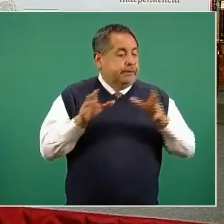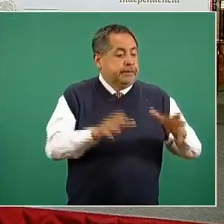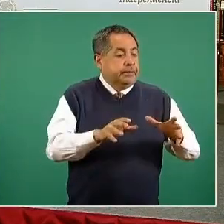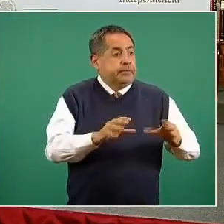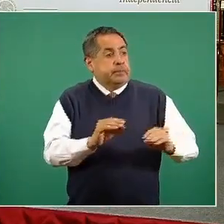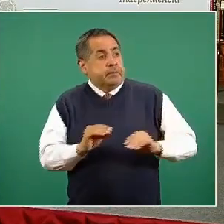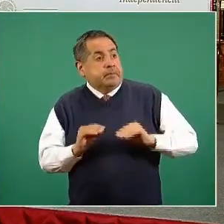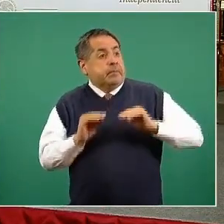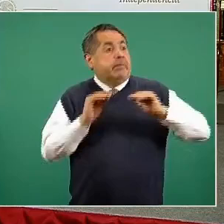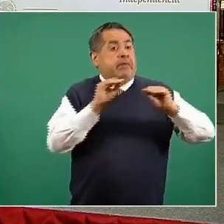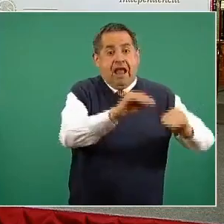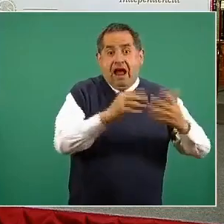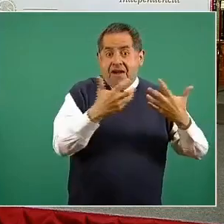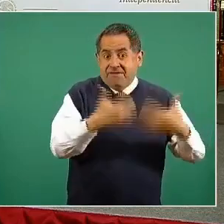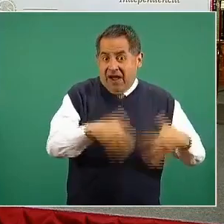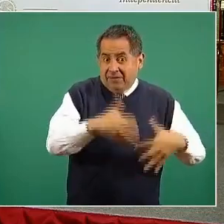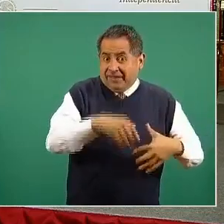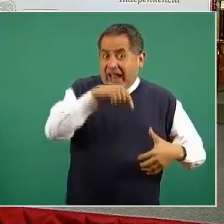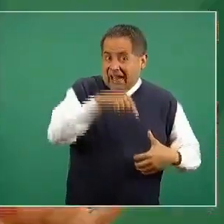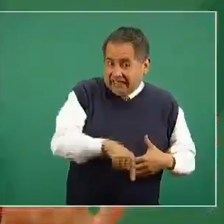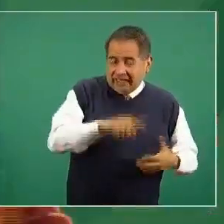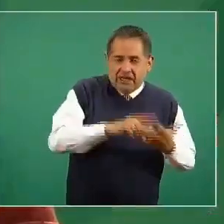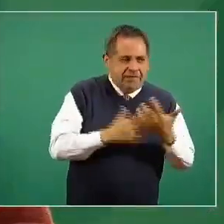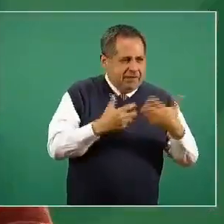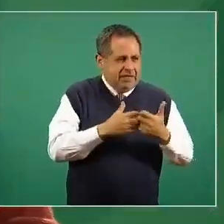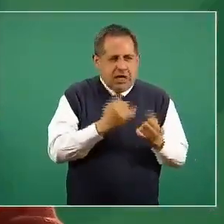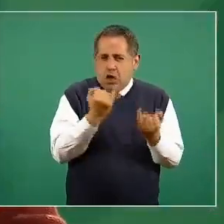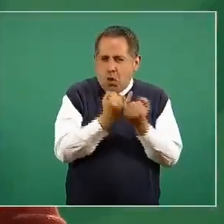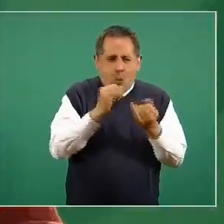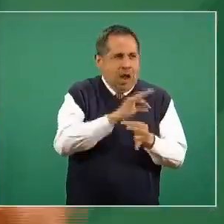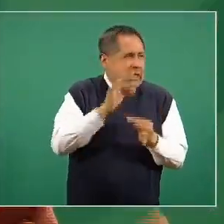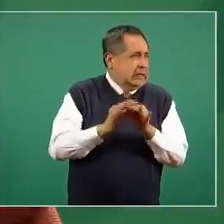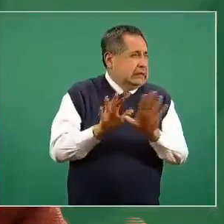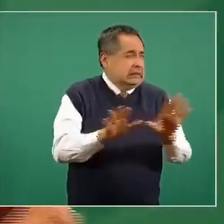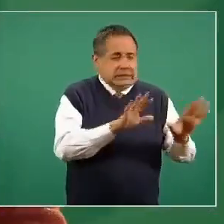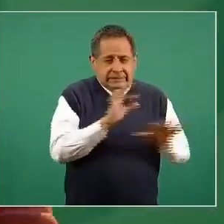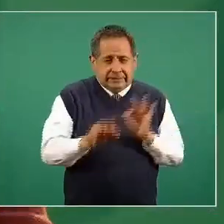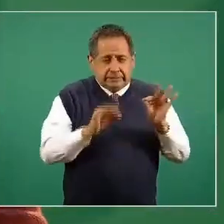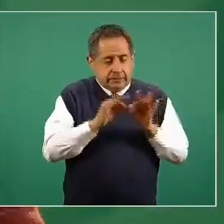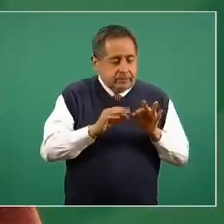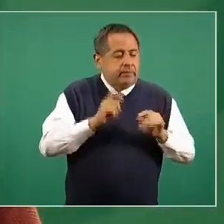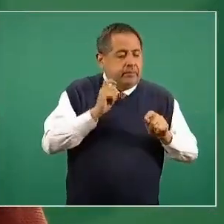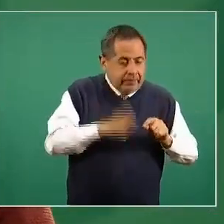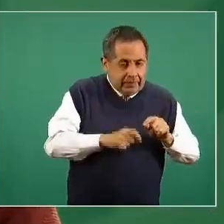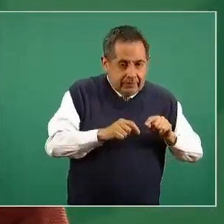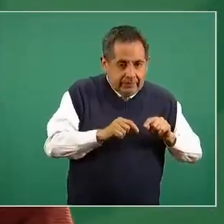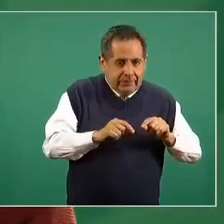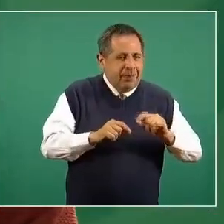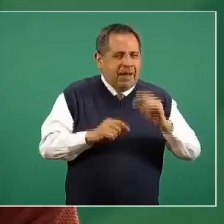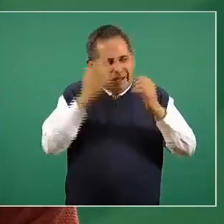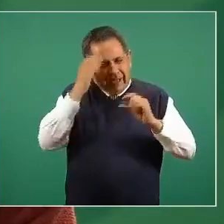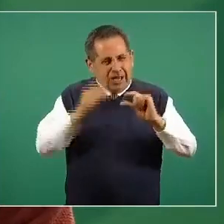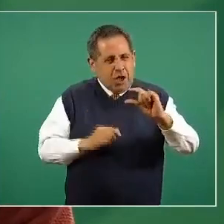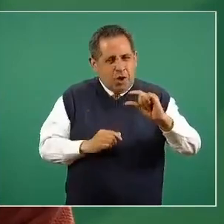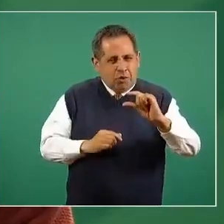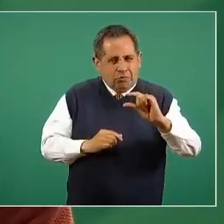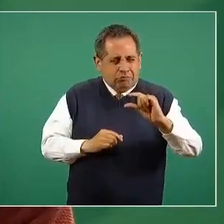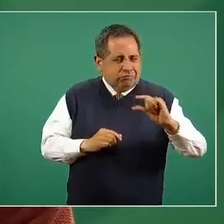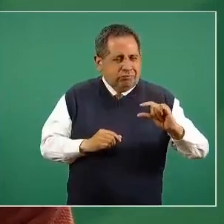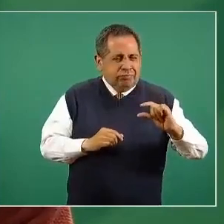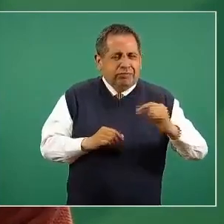de Leomont y en la planta de Leomont, en condiciones perfectamente controladas, se procederá al llenado de